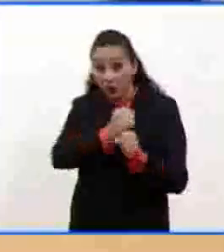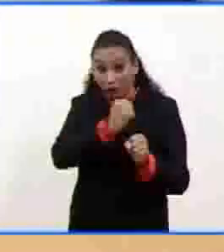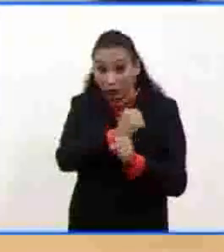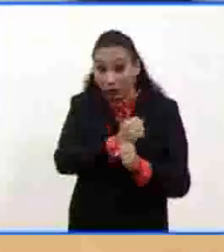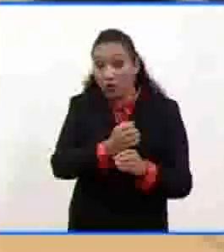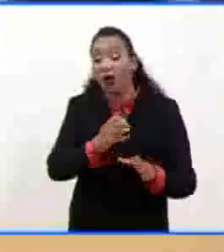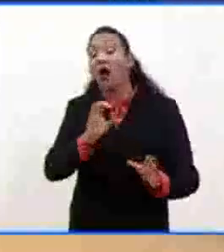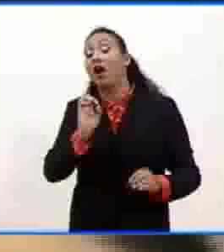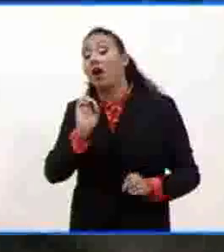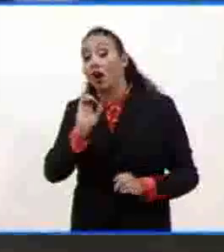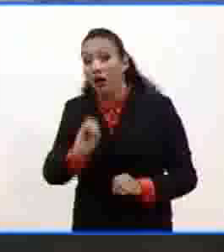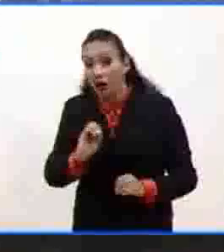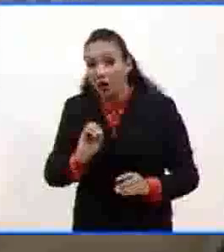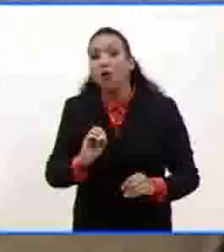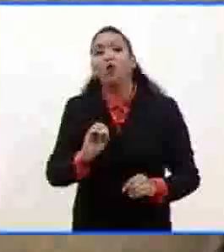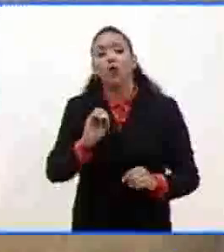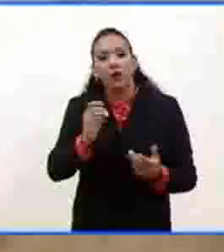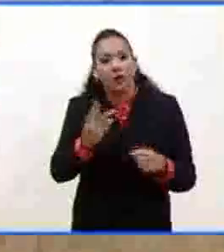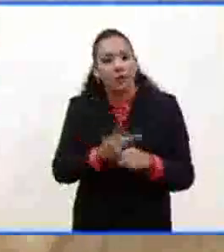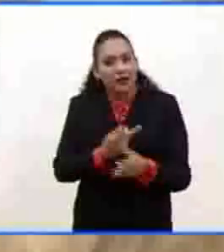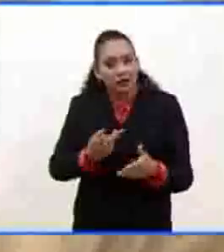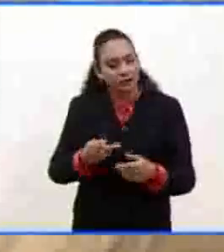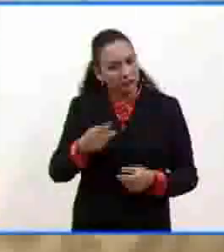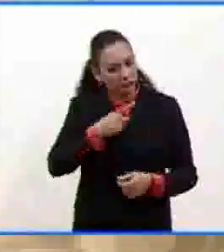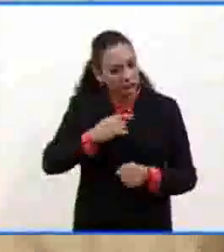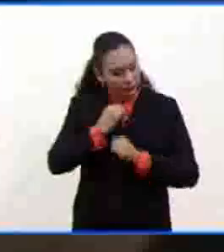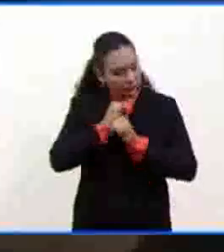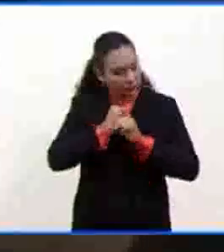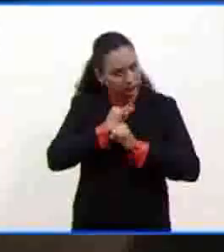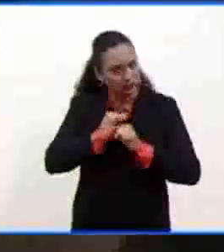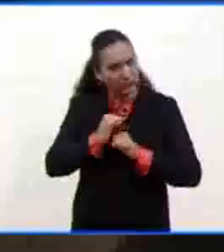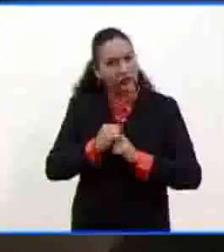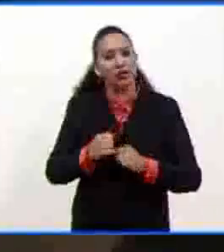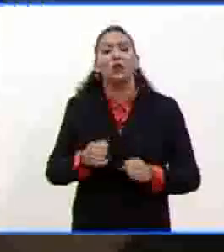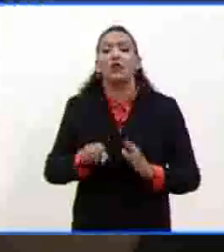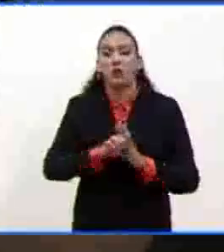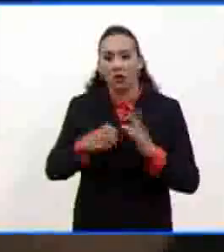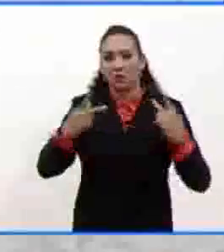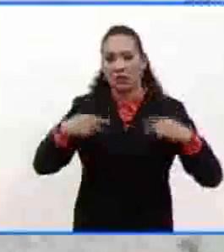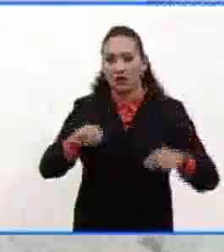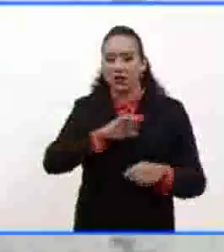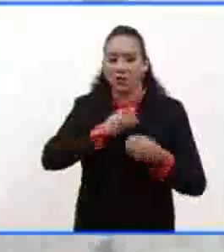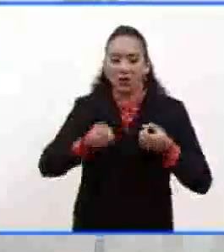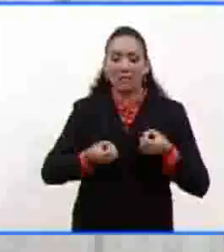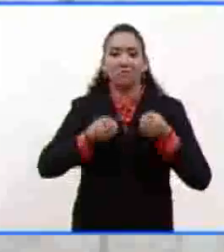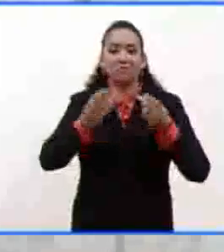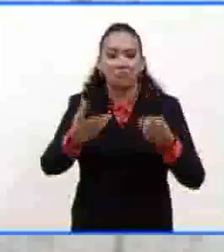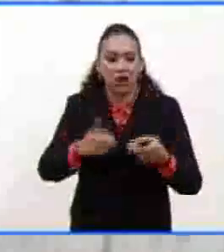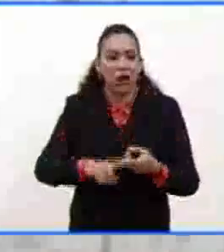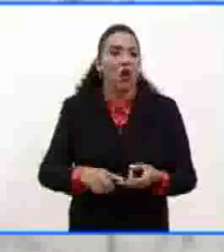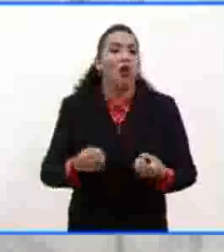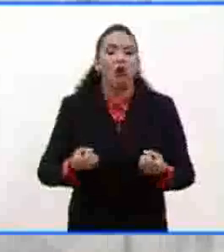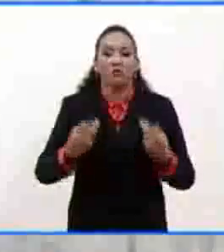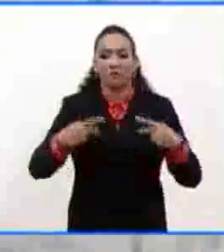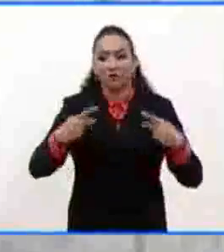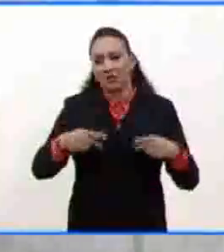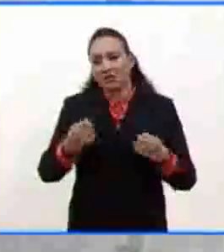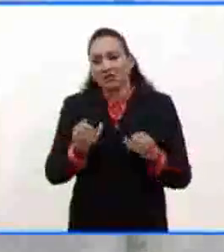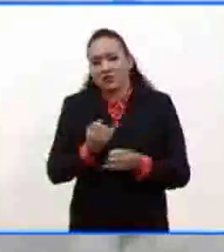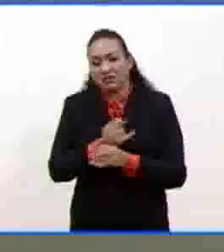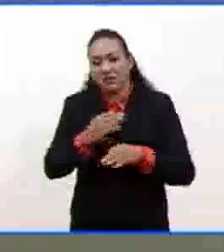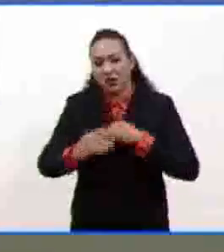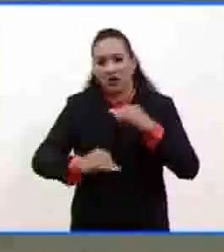tortura o que derive de esta, lo cual comprende declaraciones, confesiones y toda clase de información